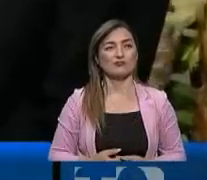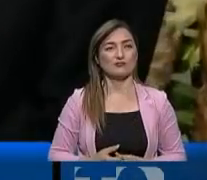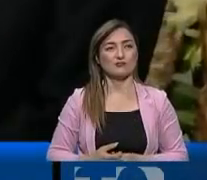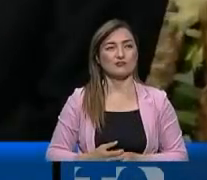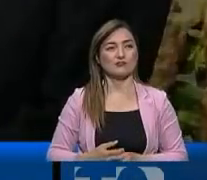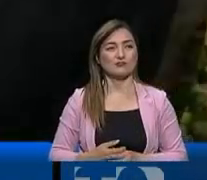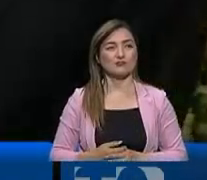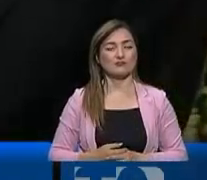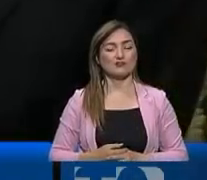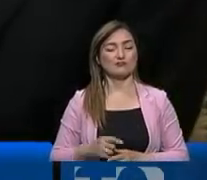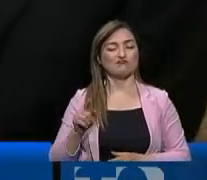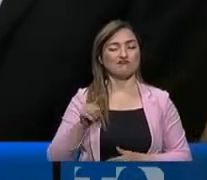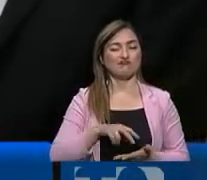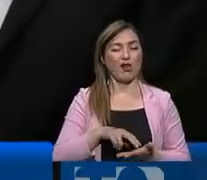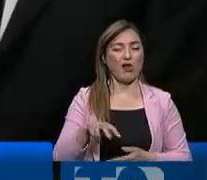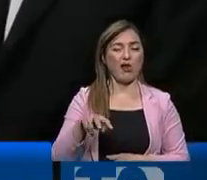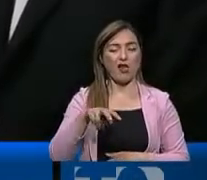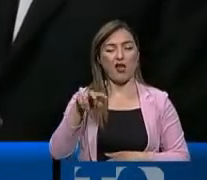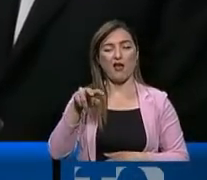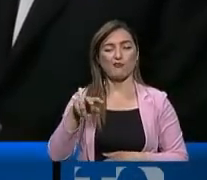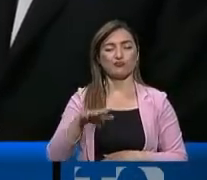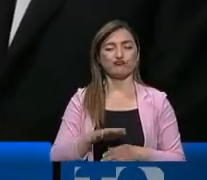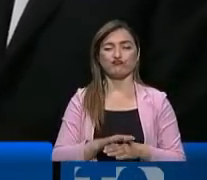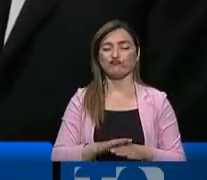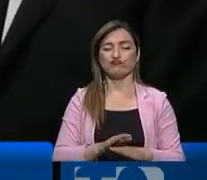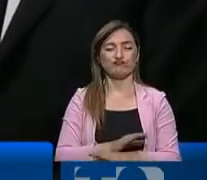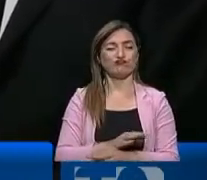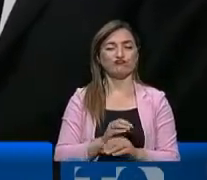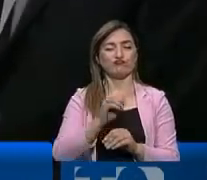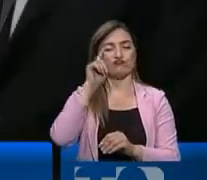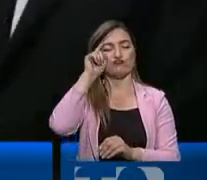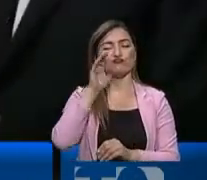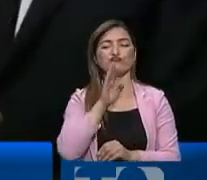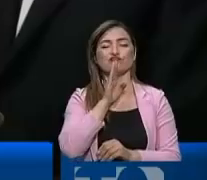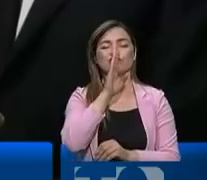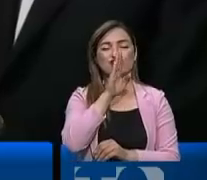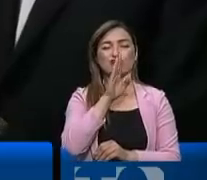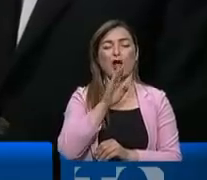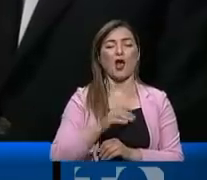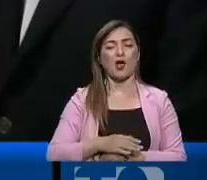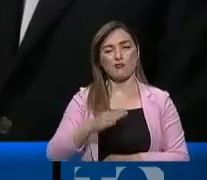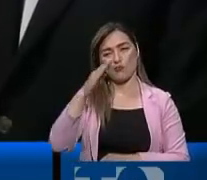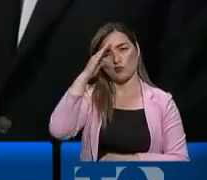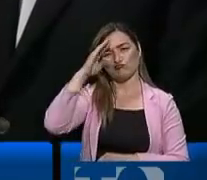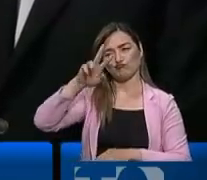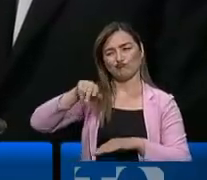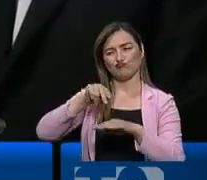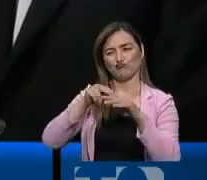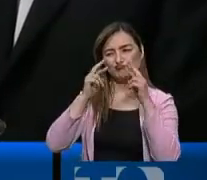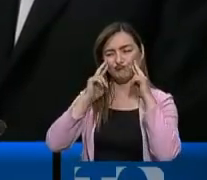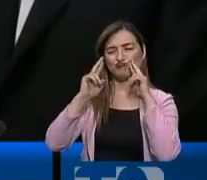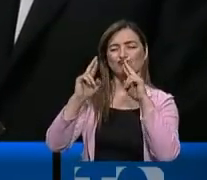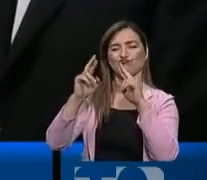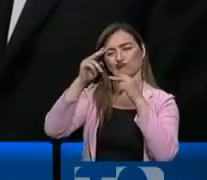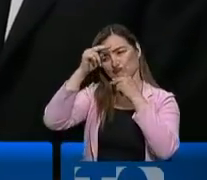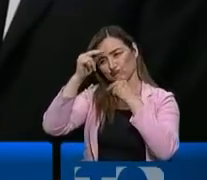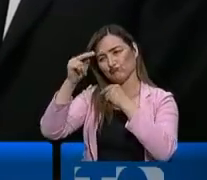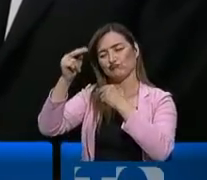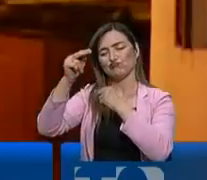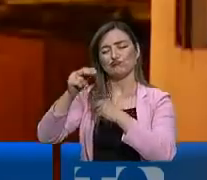hacia la eternidad, pero será recordado como un héroe de la Policía Nacional, como un ejemplo para las nuevas generaciones de